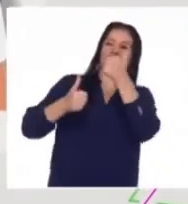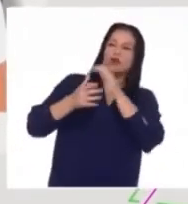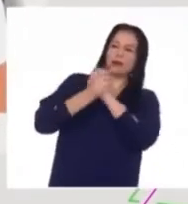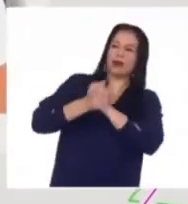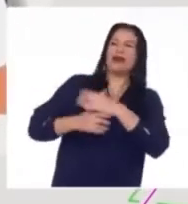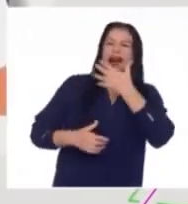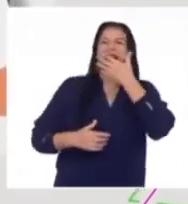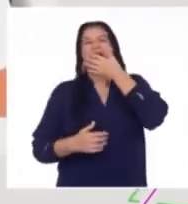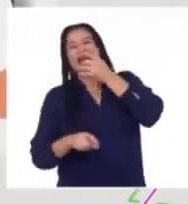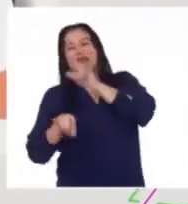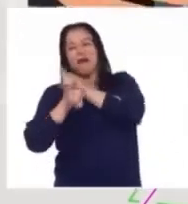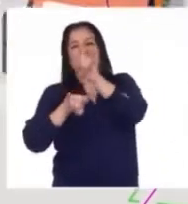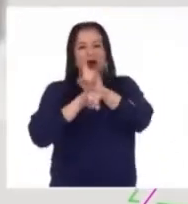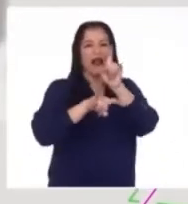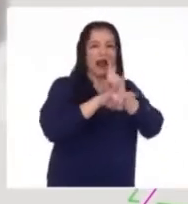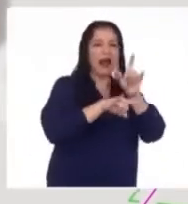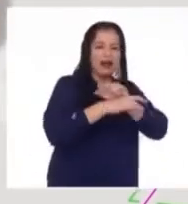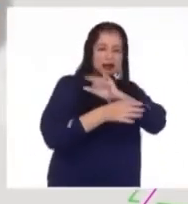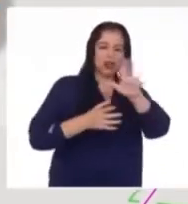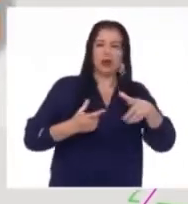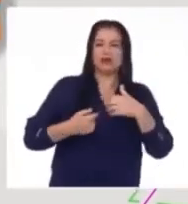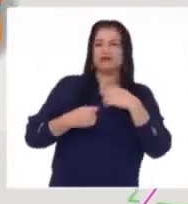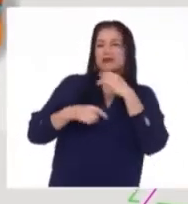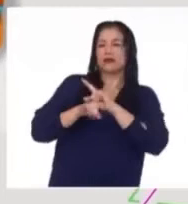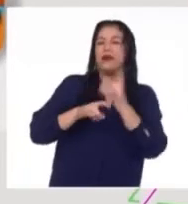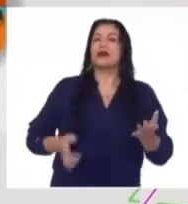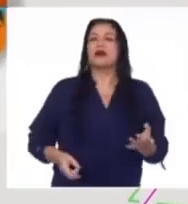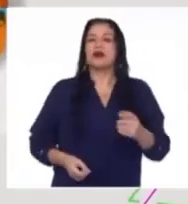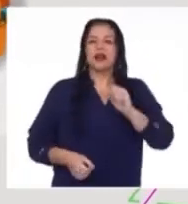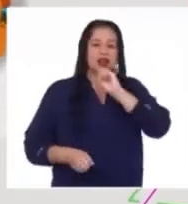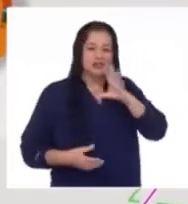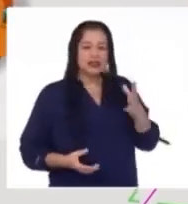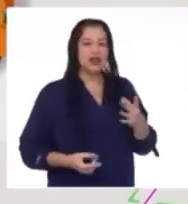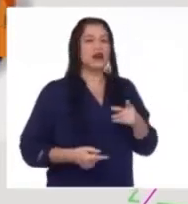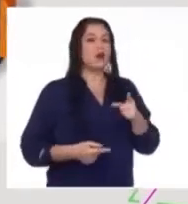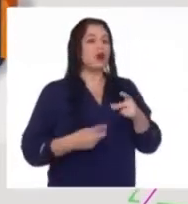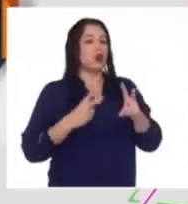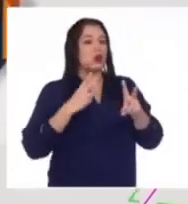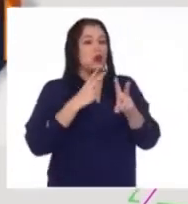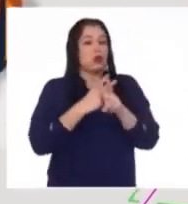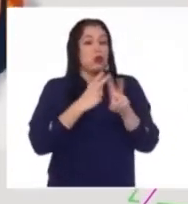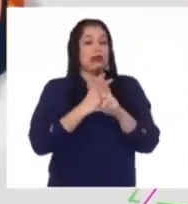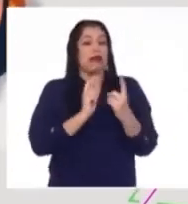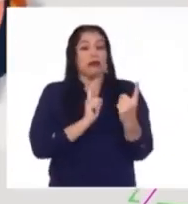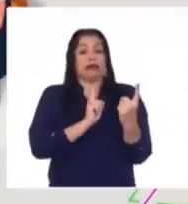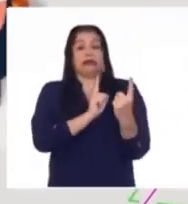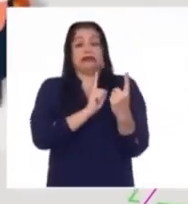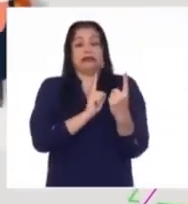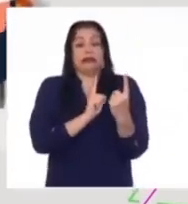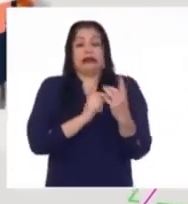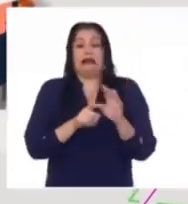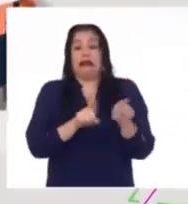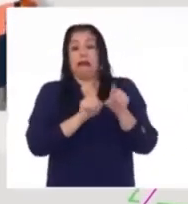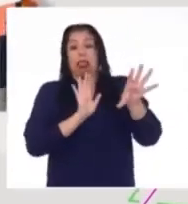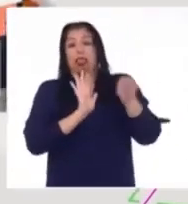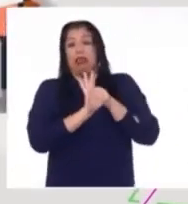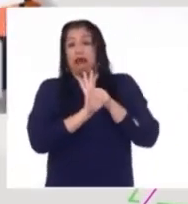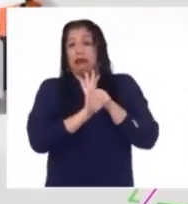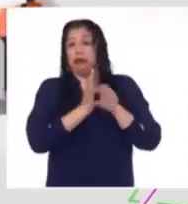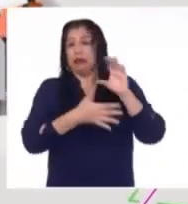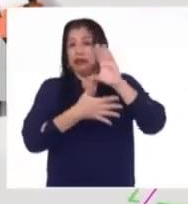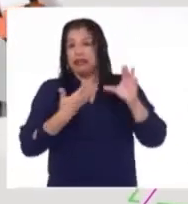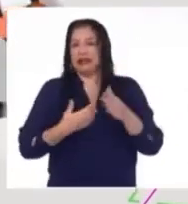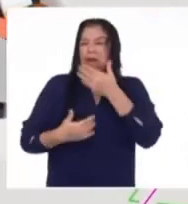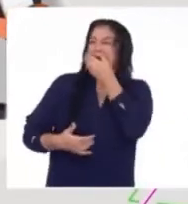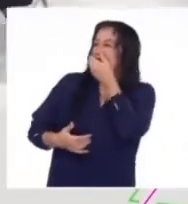cómplice. Luego, cuando estaban en grupo, le decían a Pablo: cuidado que te le acerques y se te pegue lo charapa. Y